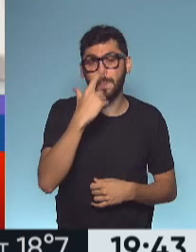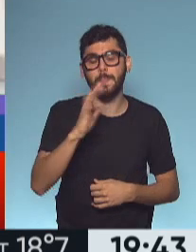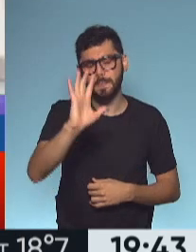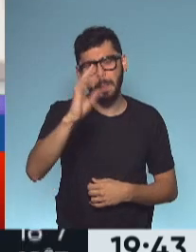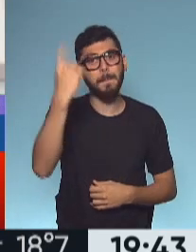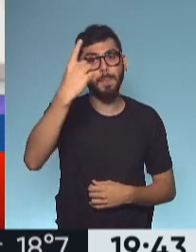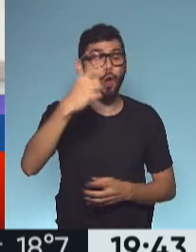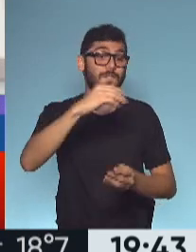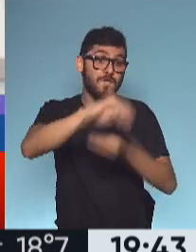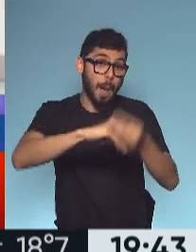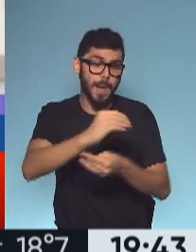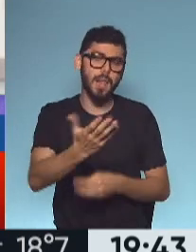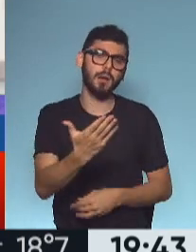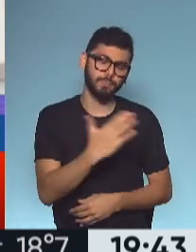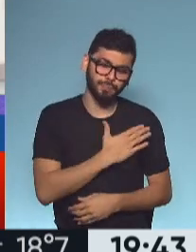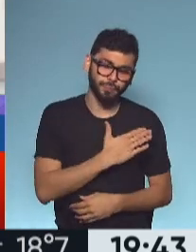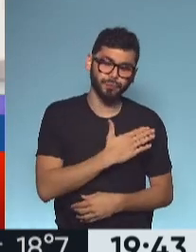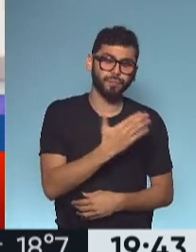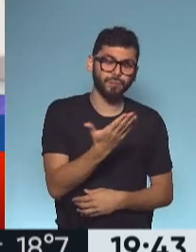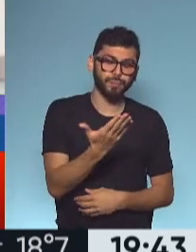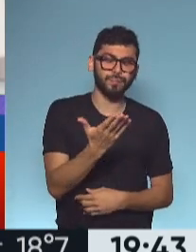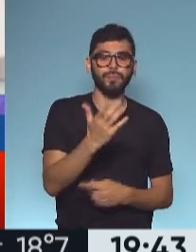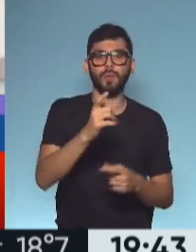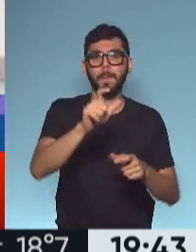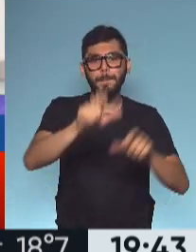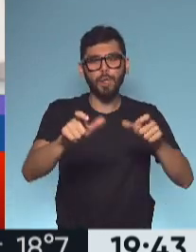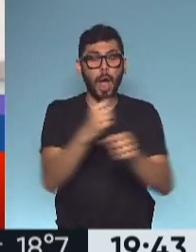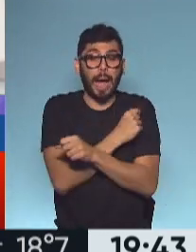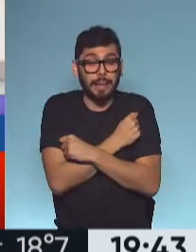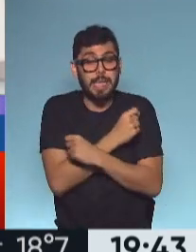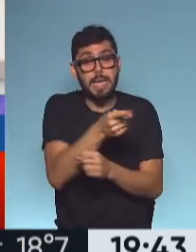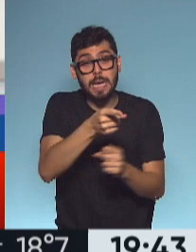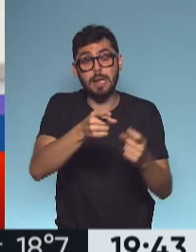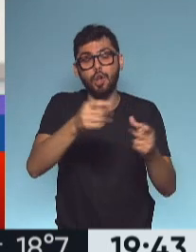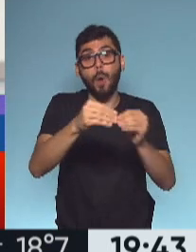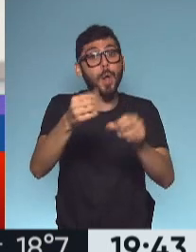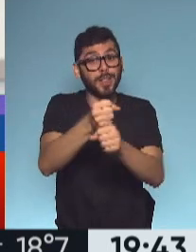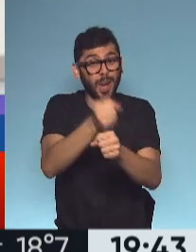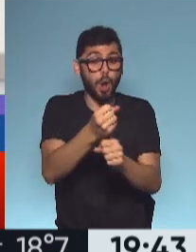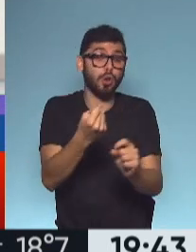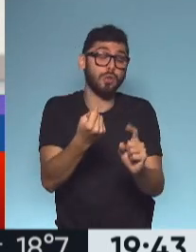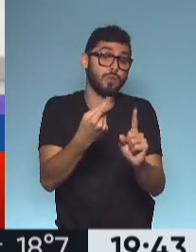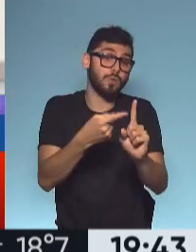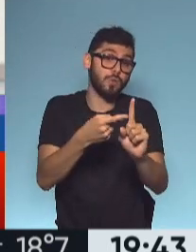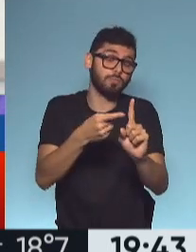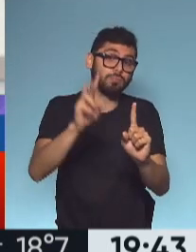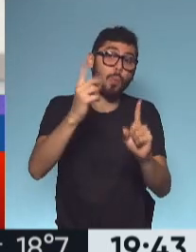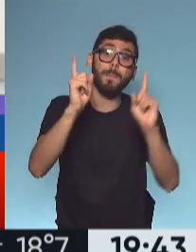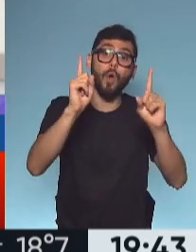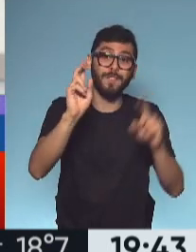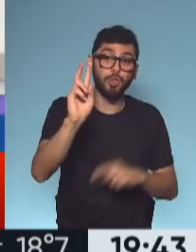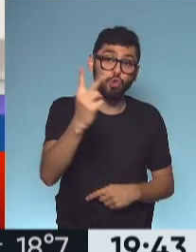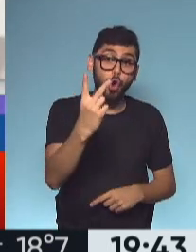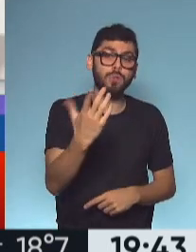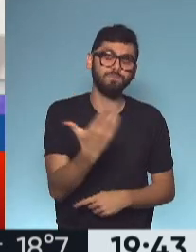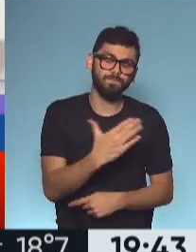a la familia, a sus seres queridos, a sus compañeros de trabajo frente a la pérdida de un maestro,